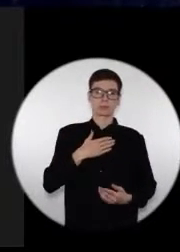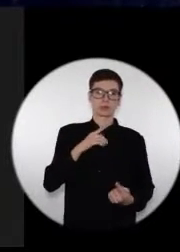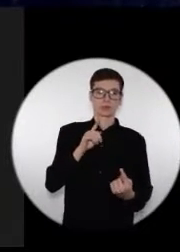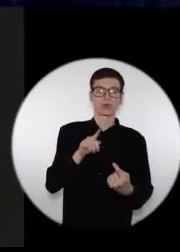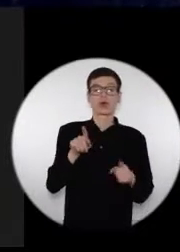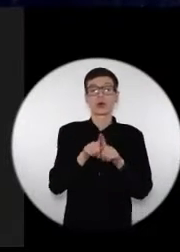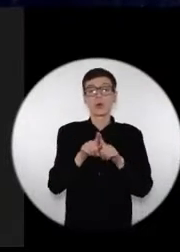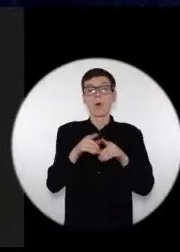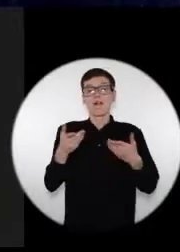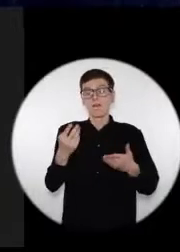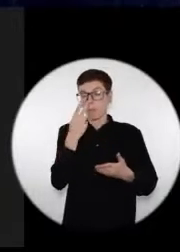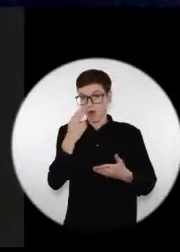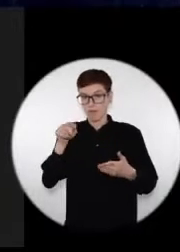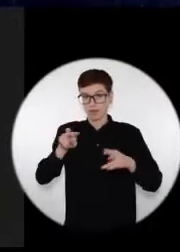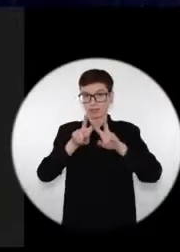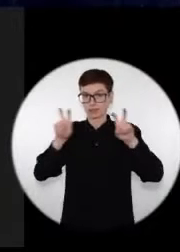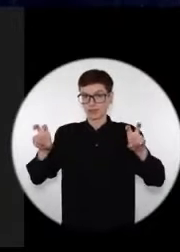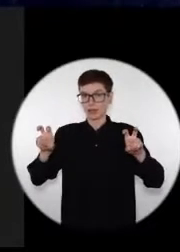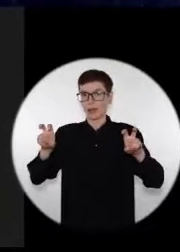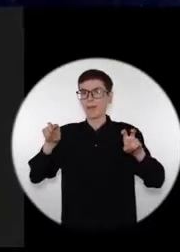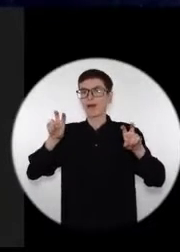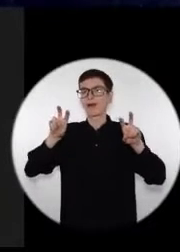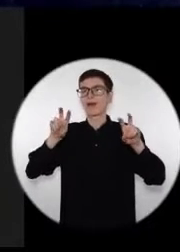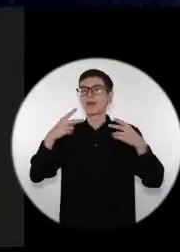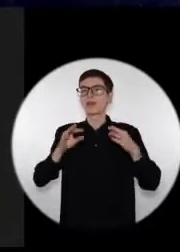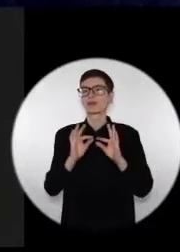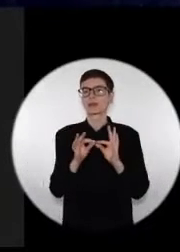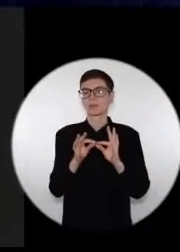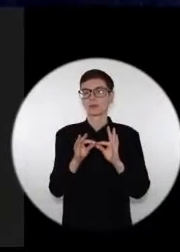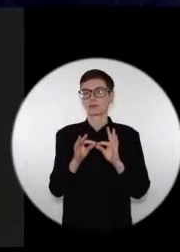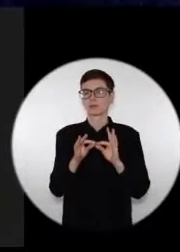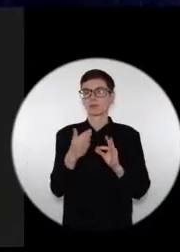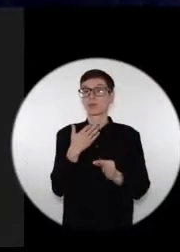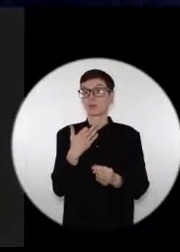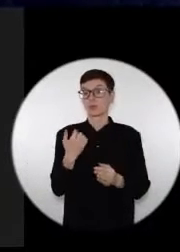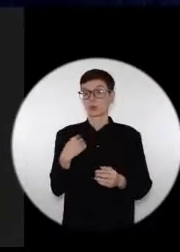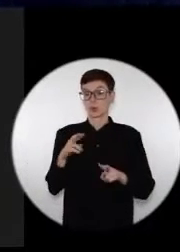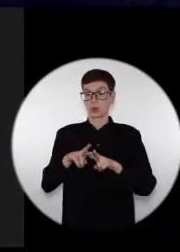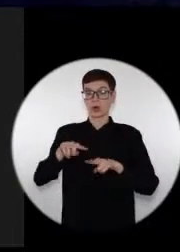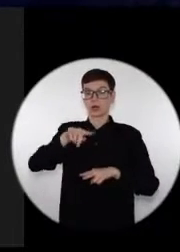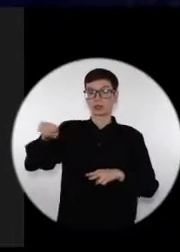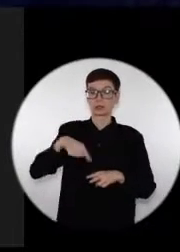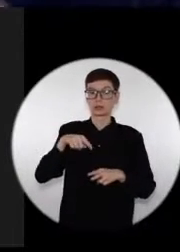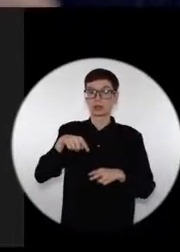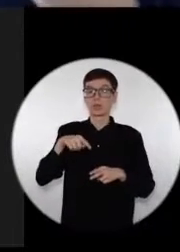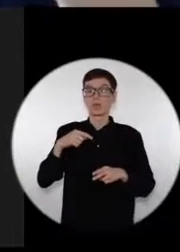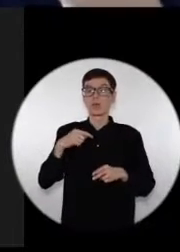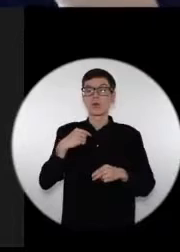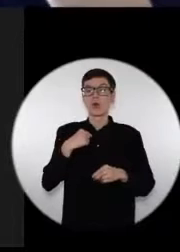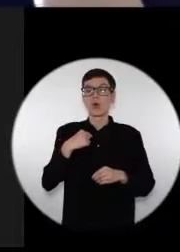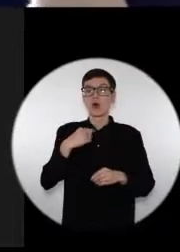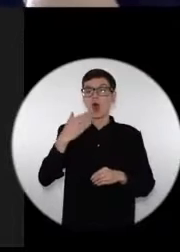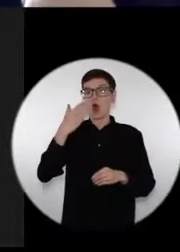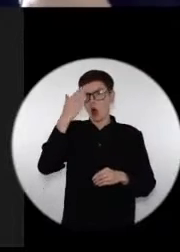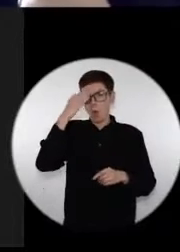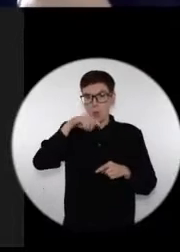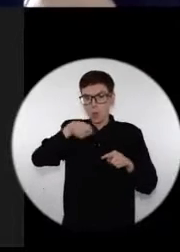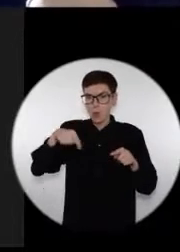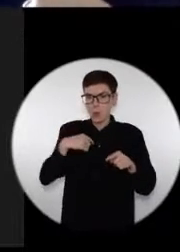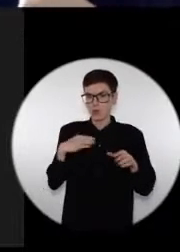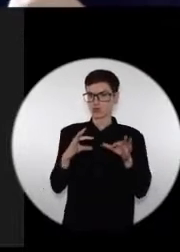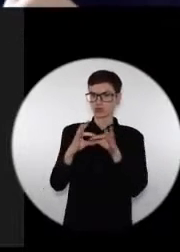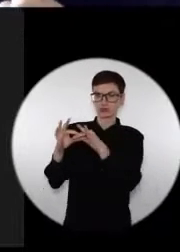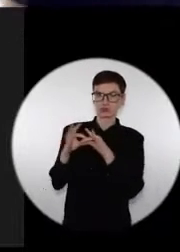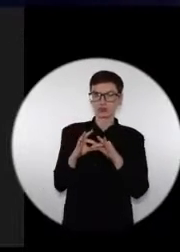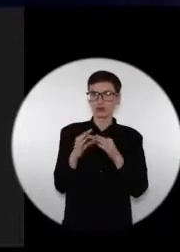vamos a meter un poquito más ahí todavía por la interpretación porque en el fondo lo que estamos haciendo lo que todos tenemos